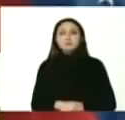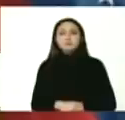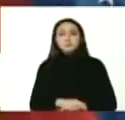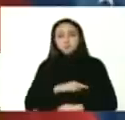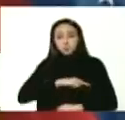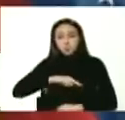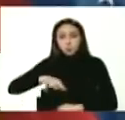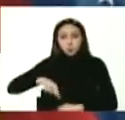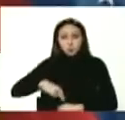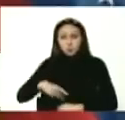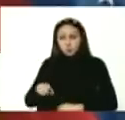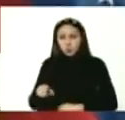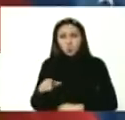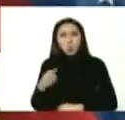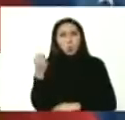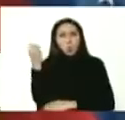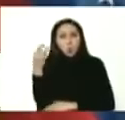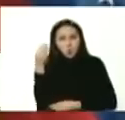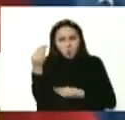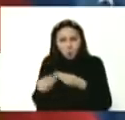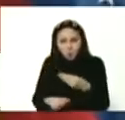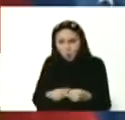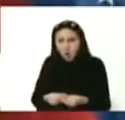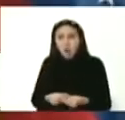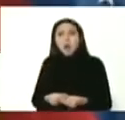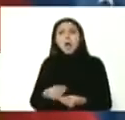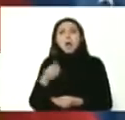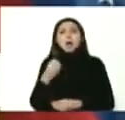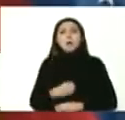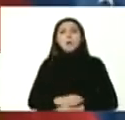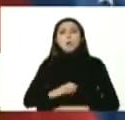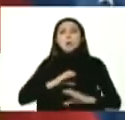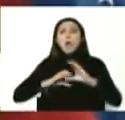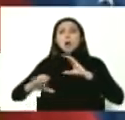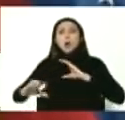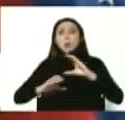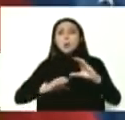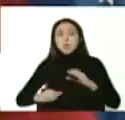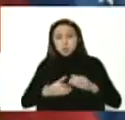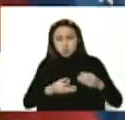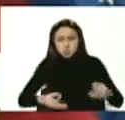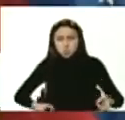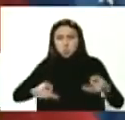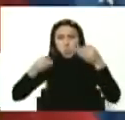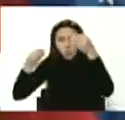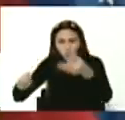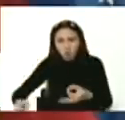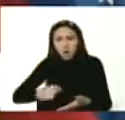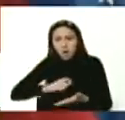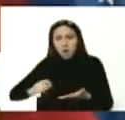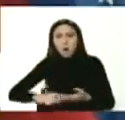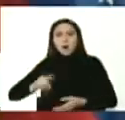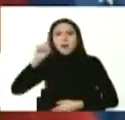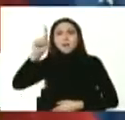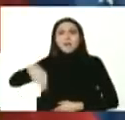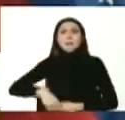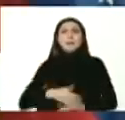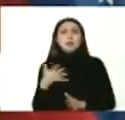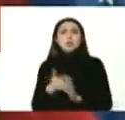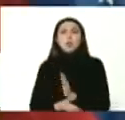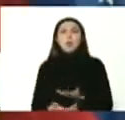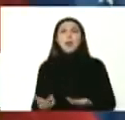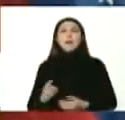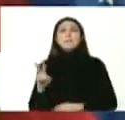nosotros fijamos una posición verbal y escrita en donde decíamos que en el caso de